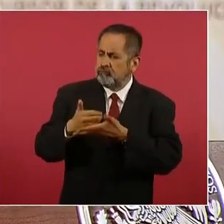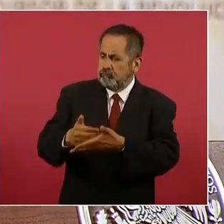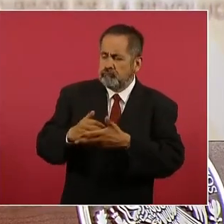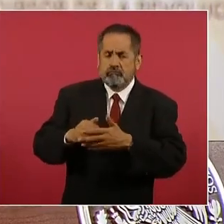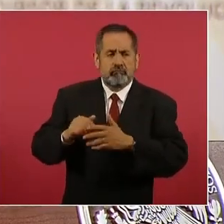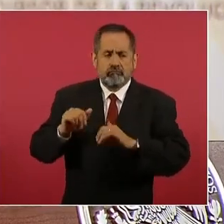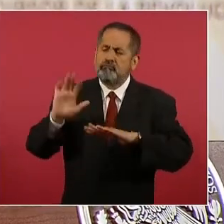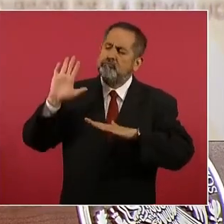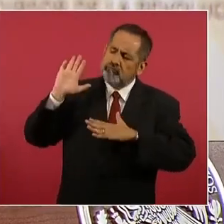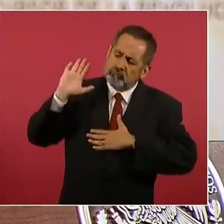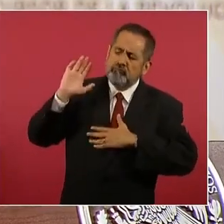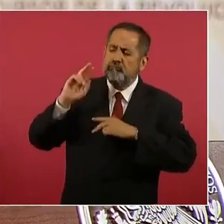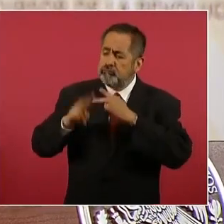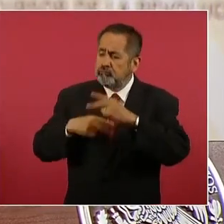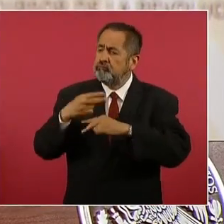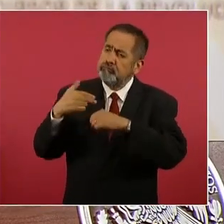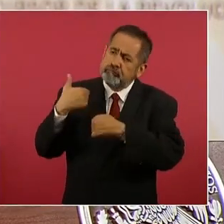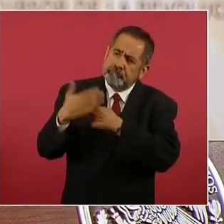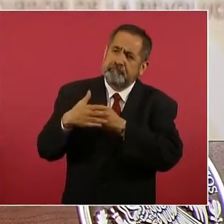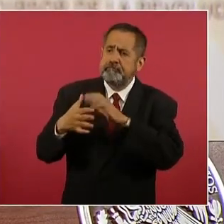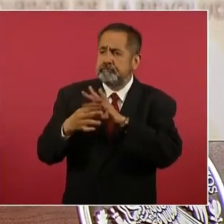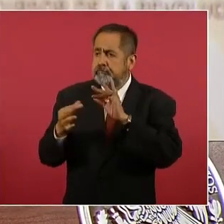trabajadores,